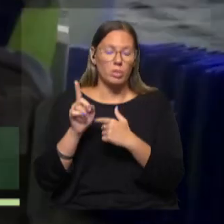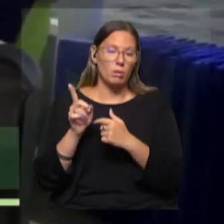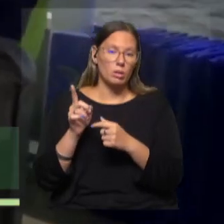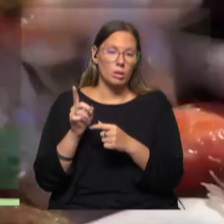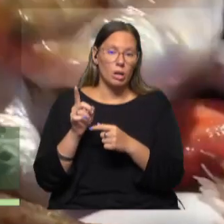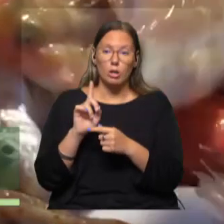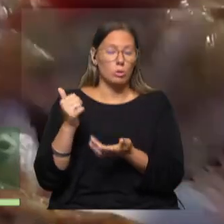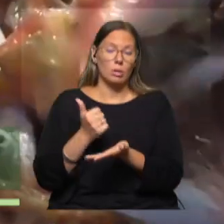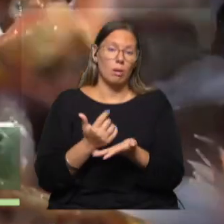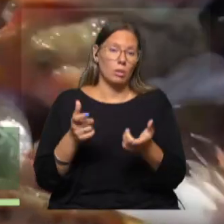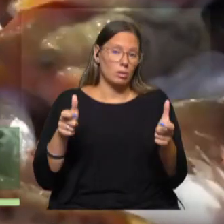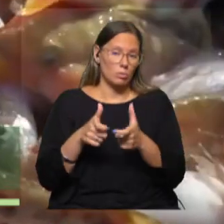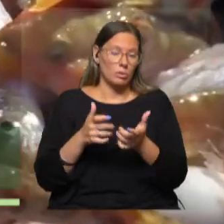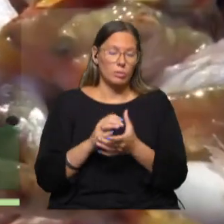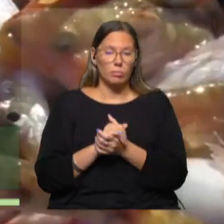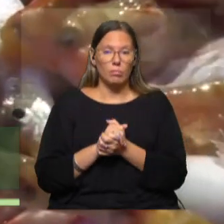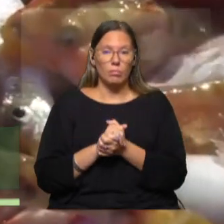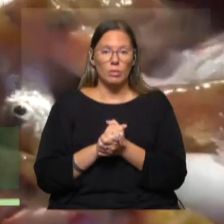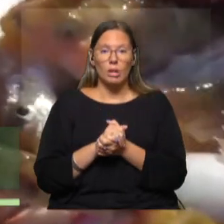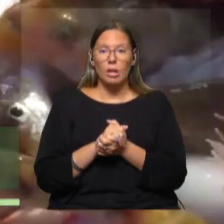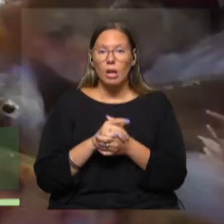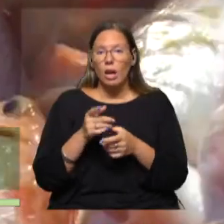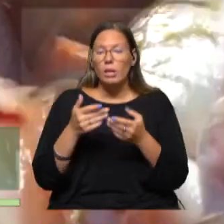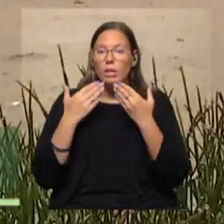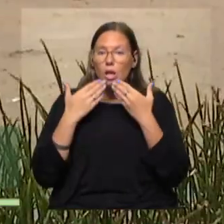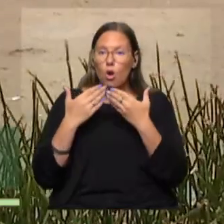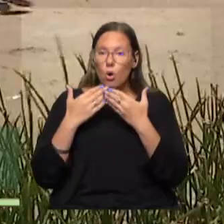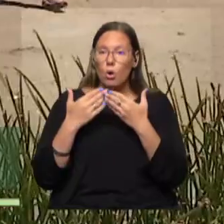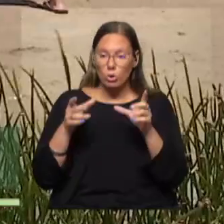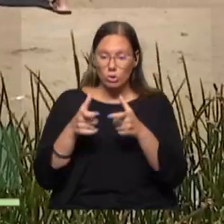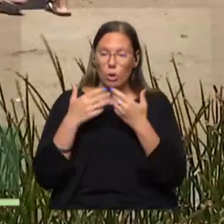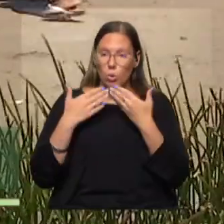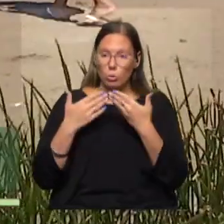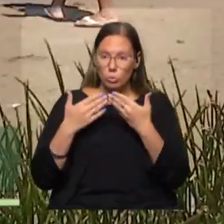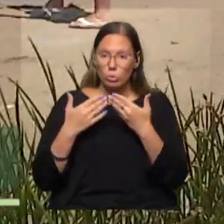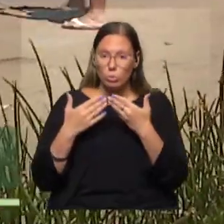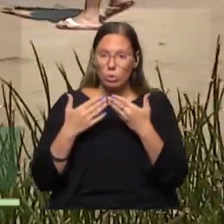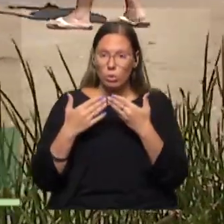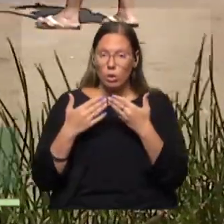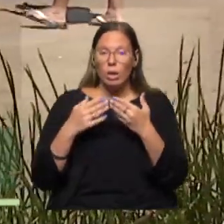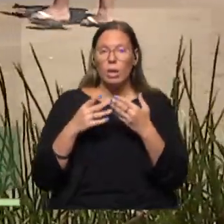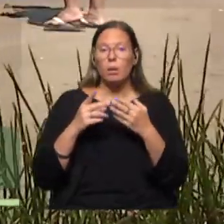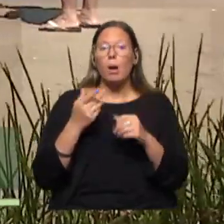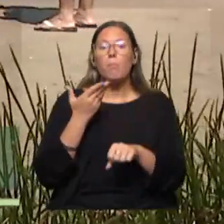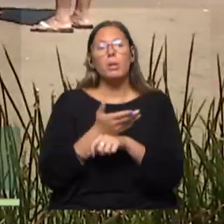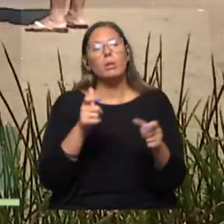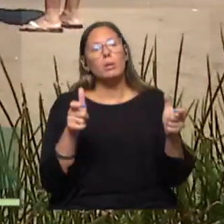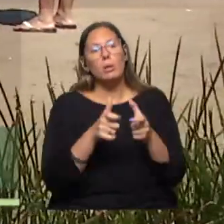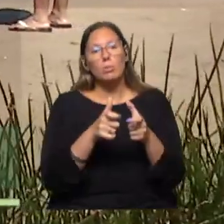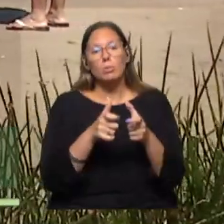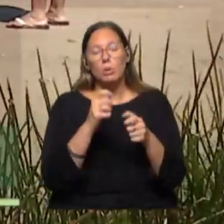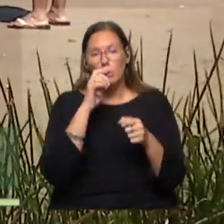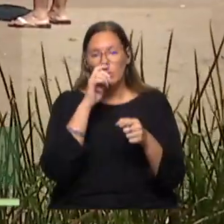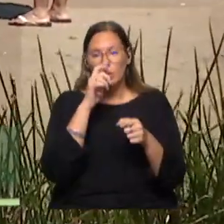y no estuvieron presentes. De ahí, de ese consejo consultivo, salió una instancia que INARA va a pedir una reunión a través del